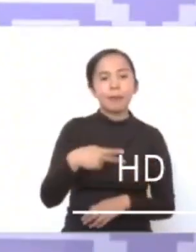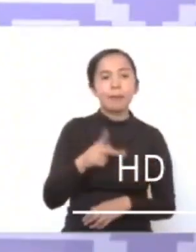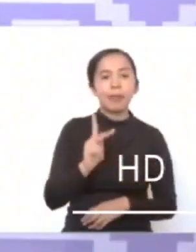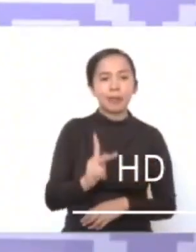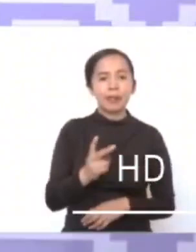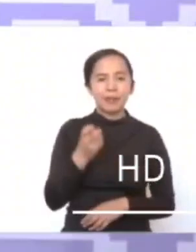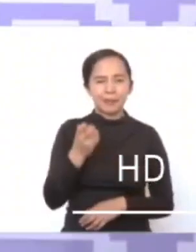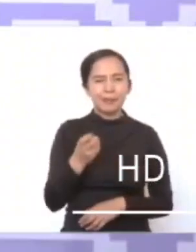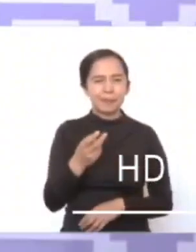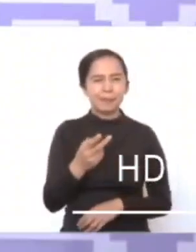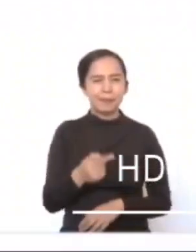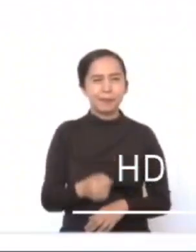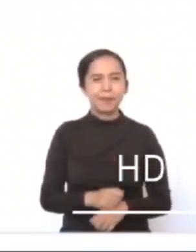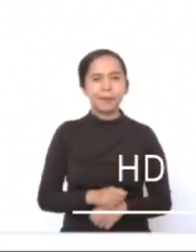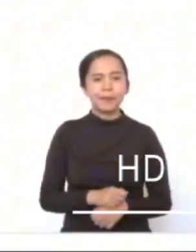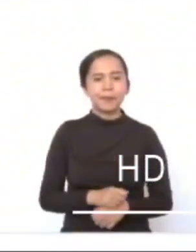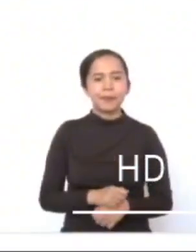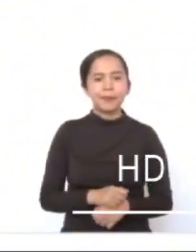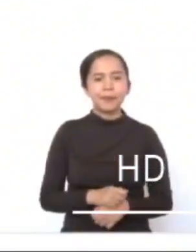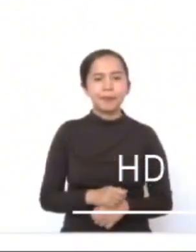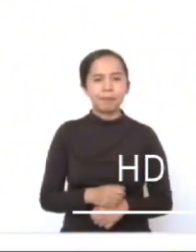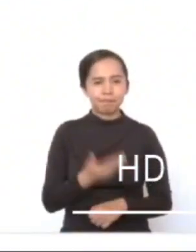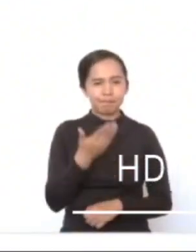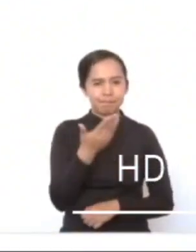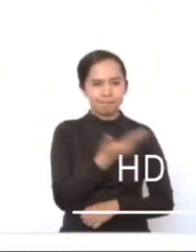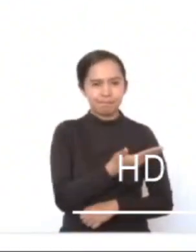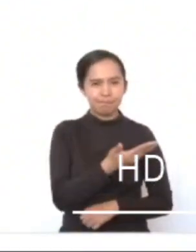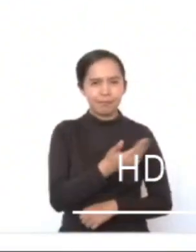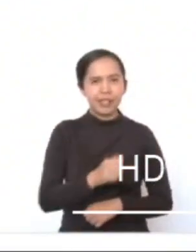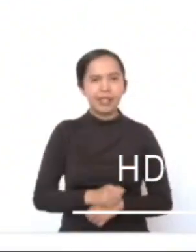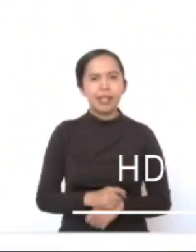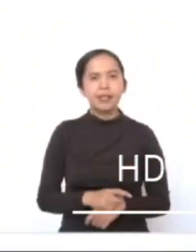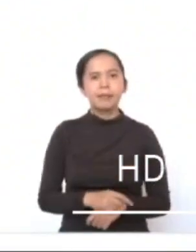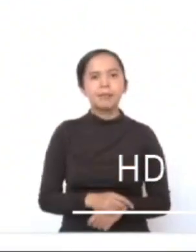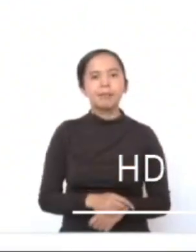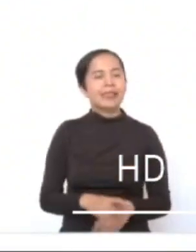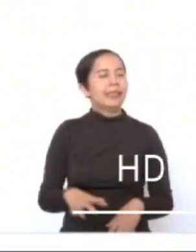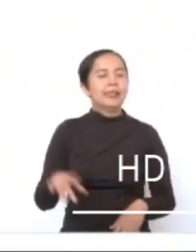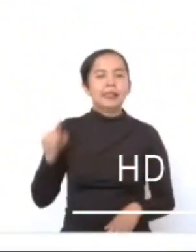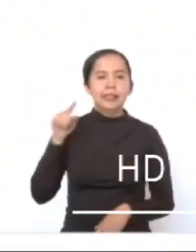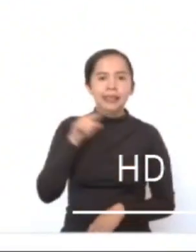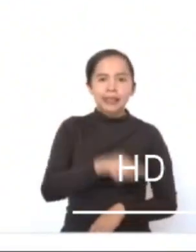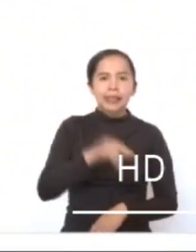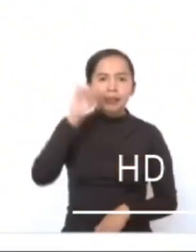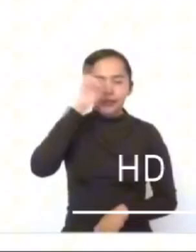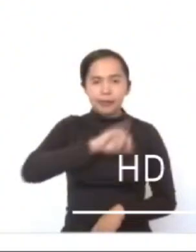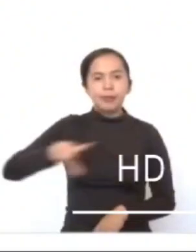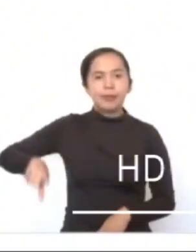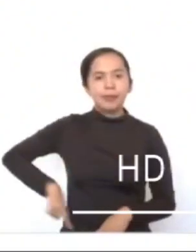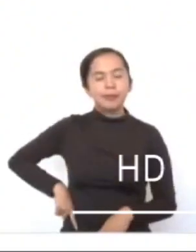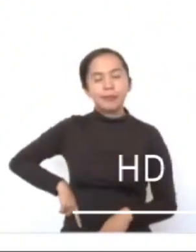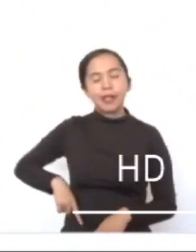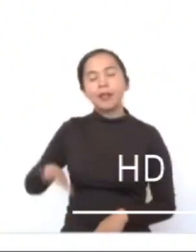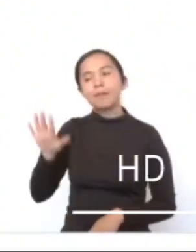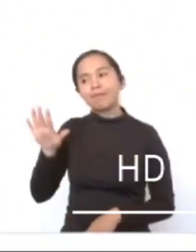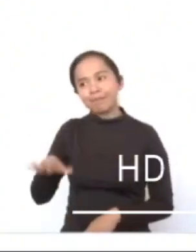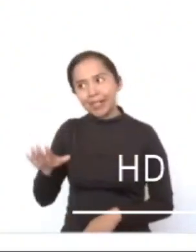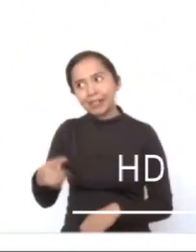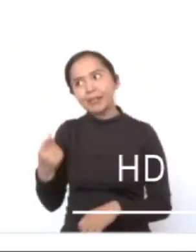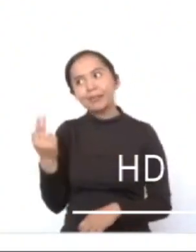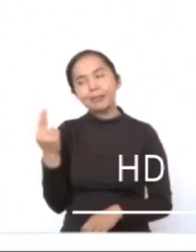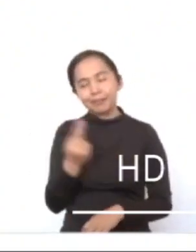campaña nos la encargó muchísimo el jefe de gobierno, casi casi en